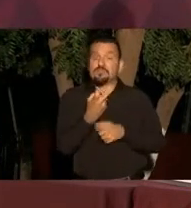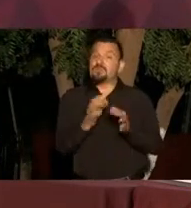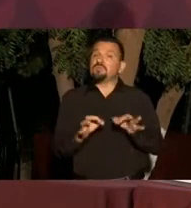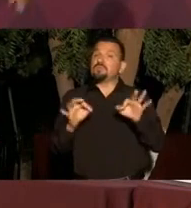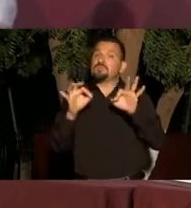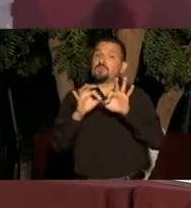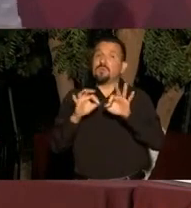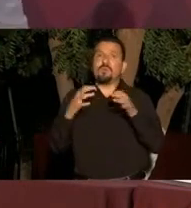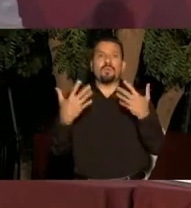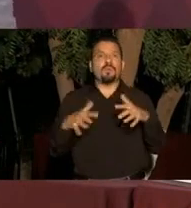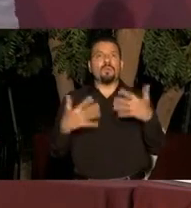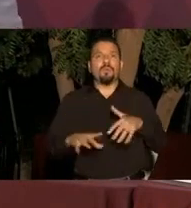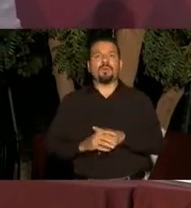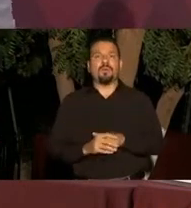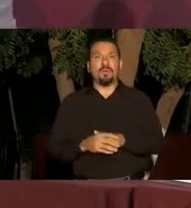a los